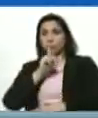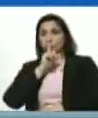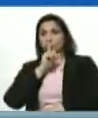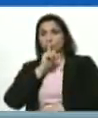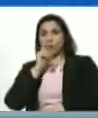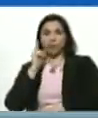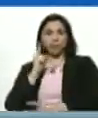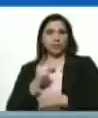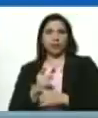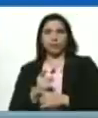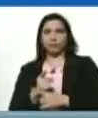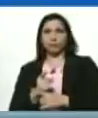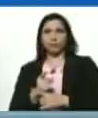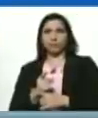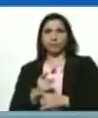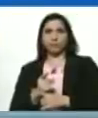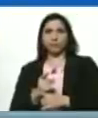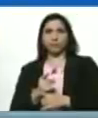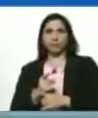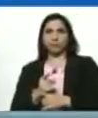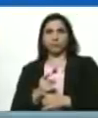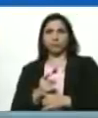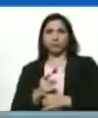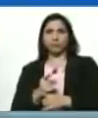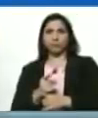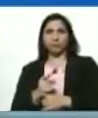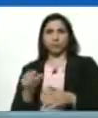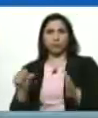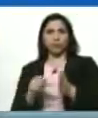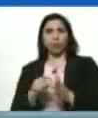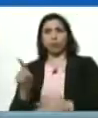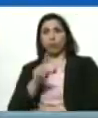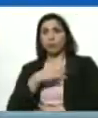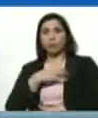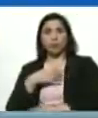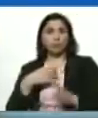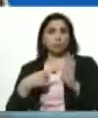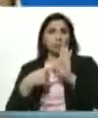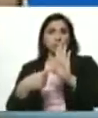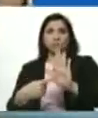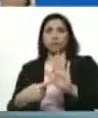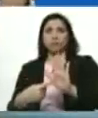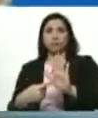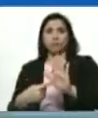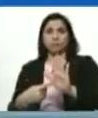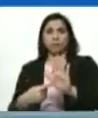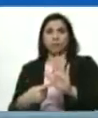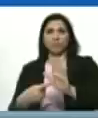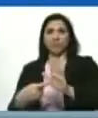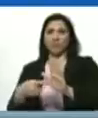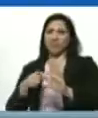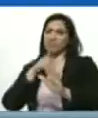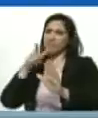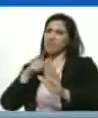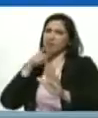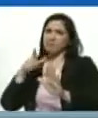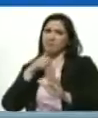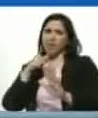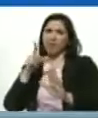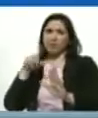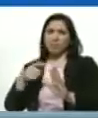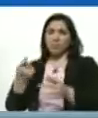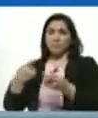tiene que ser donde tú no le puedes mostrar a estos malvados perversos ya los